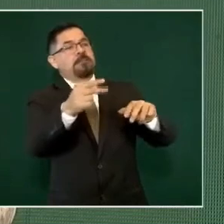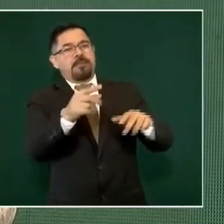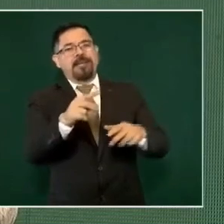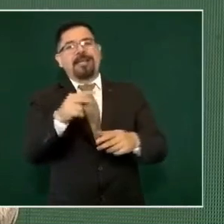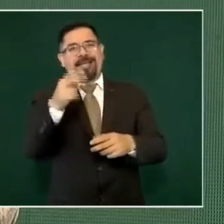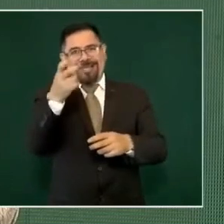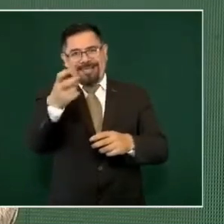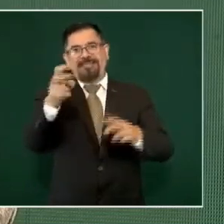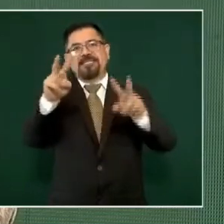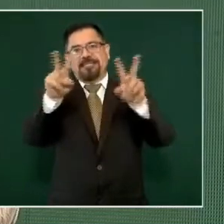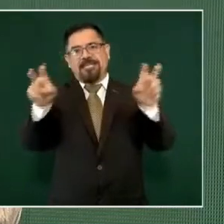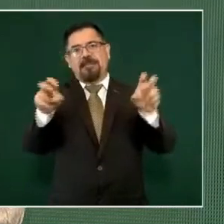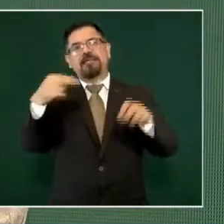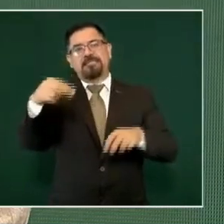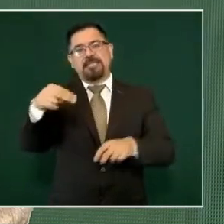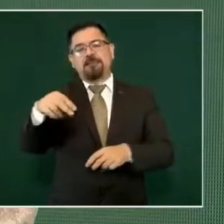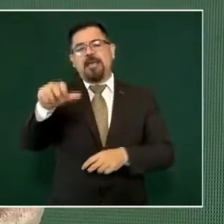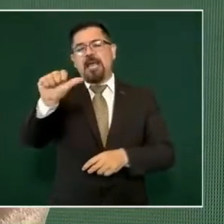agronitrogenados,